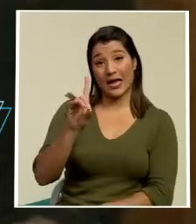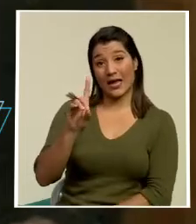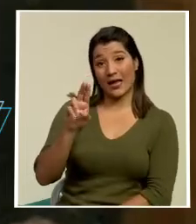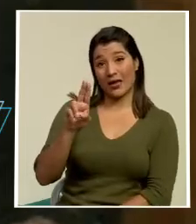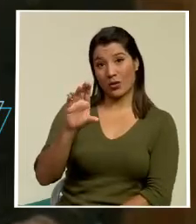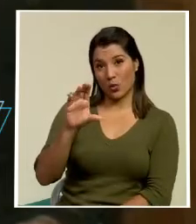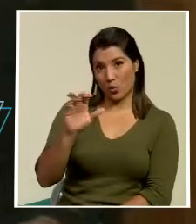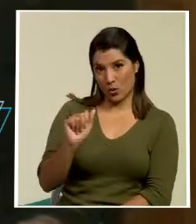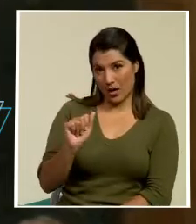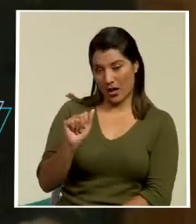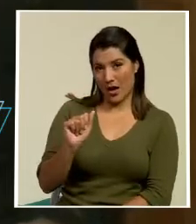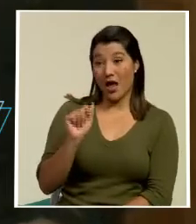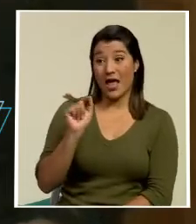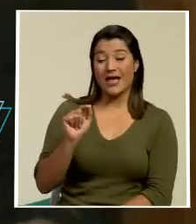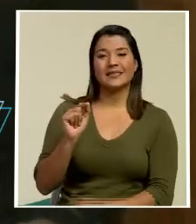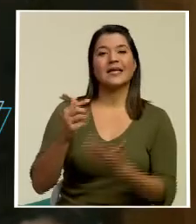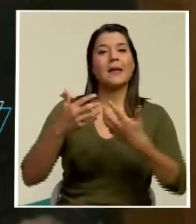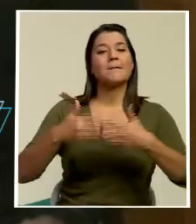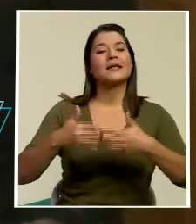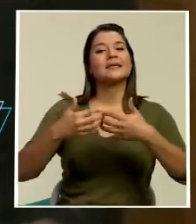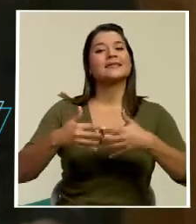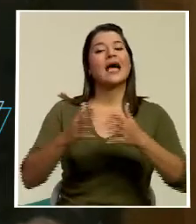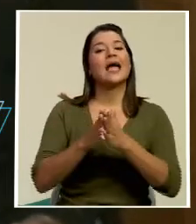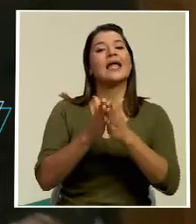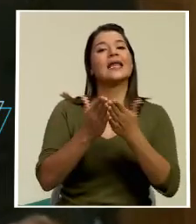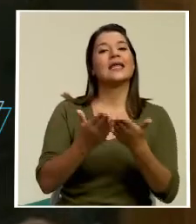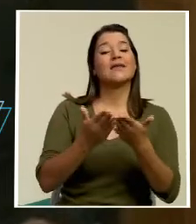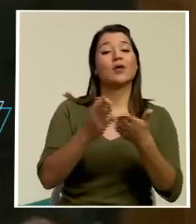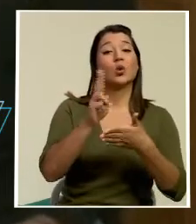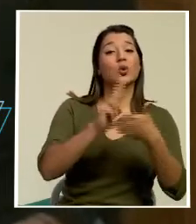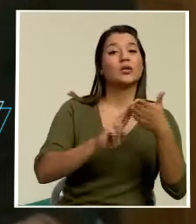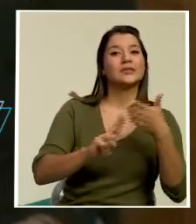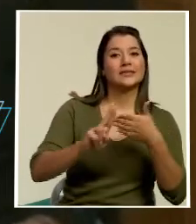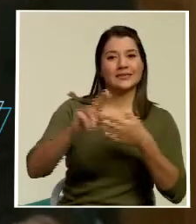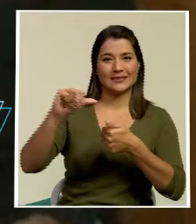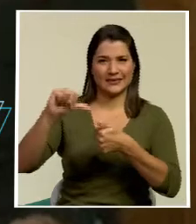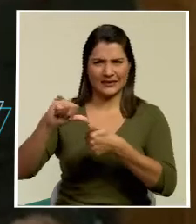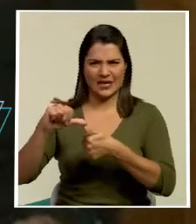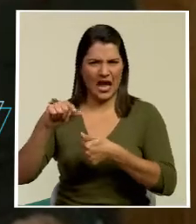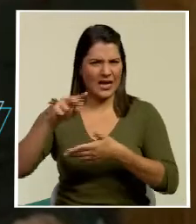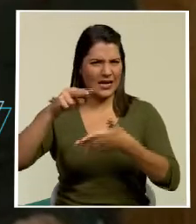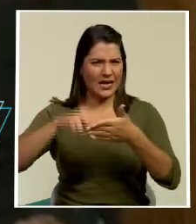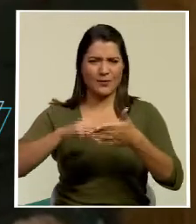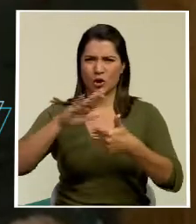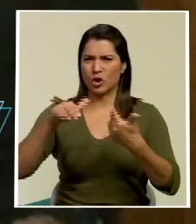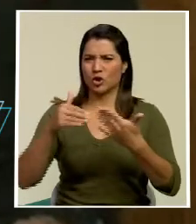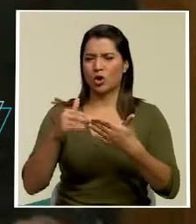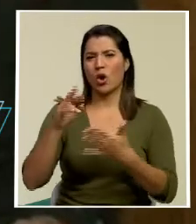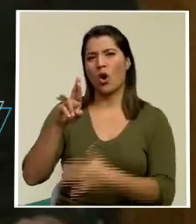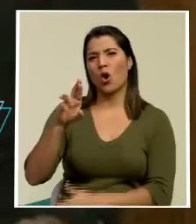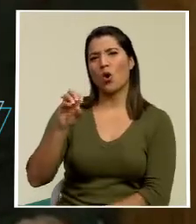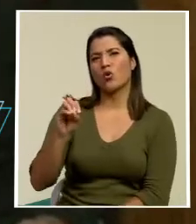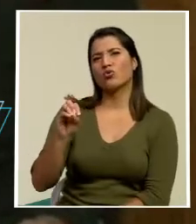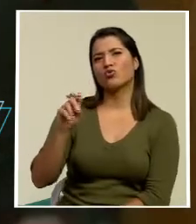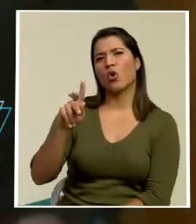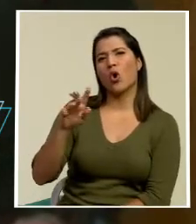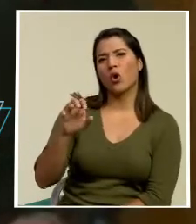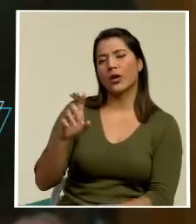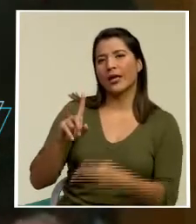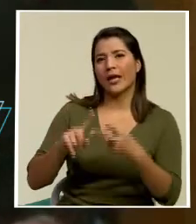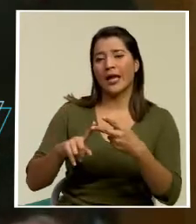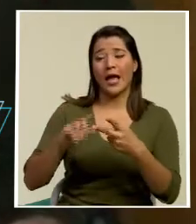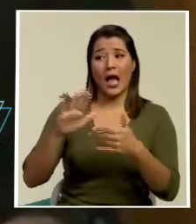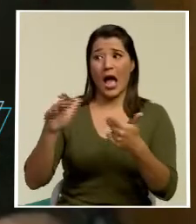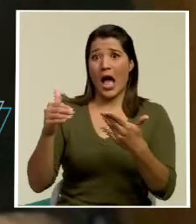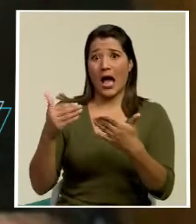universitaria centroamericana. Ahí nos nutrimos todos, leímos a Roque, leímos a todos los grandes